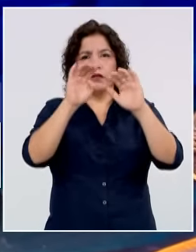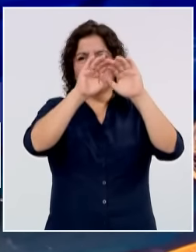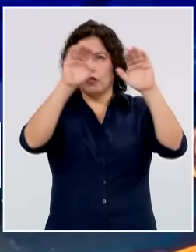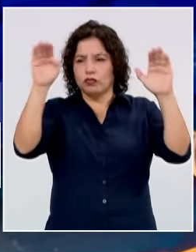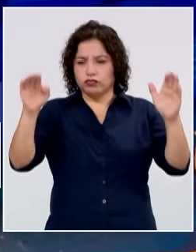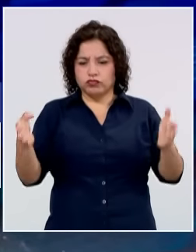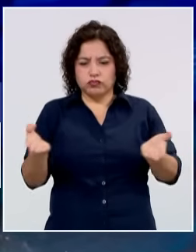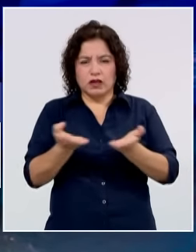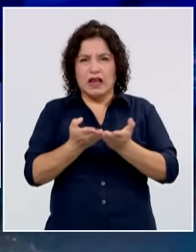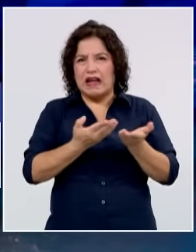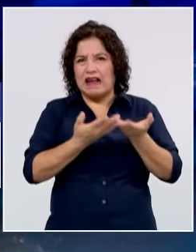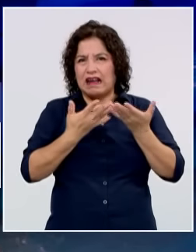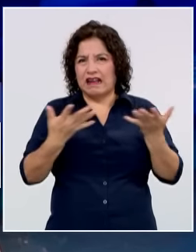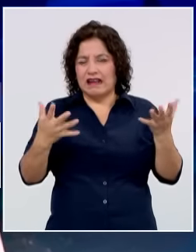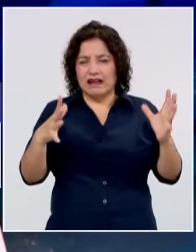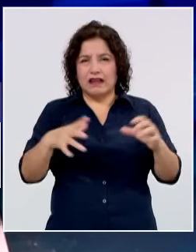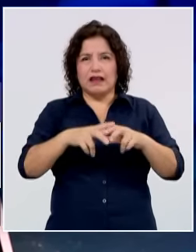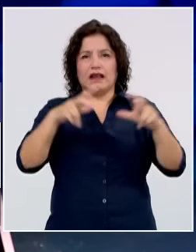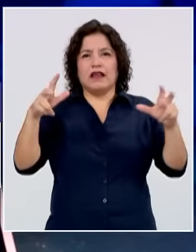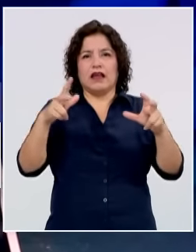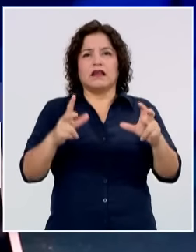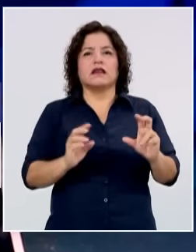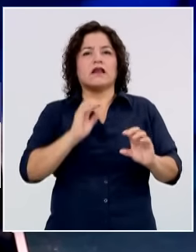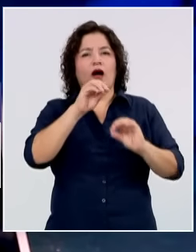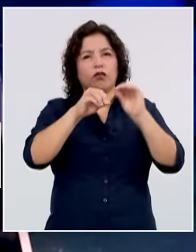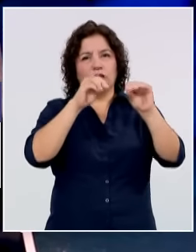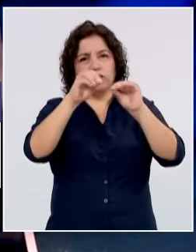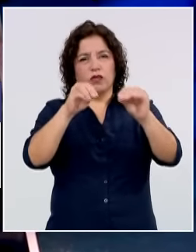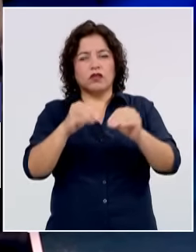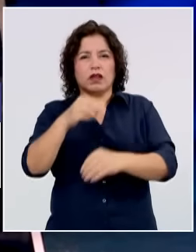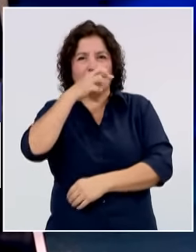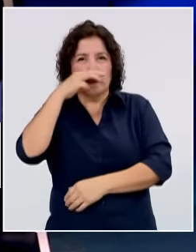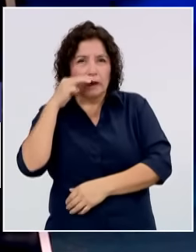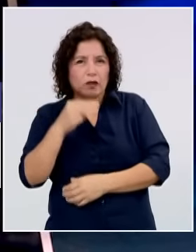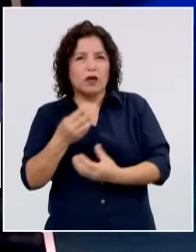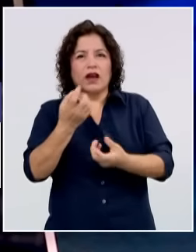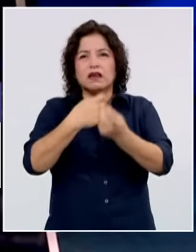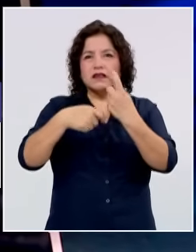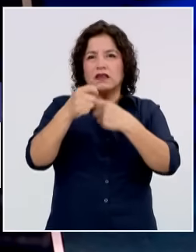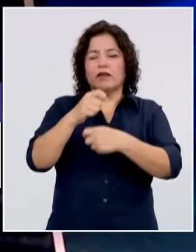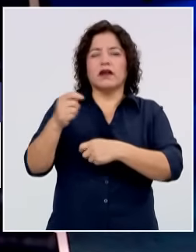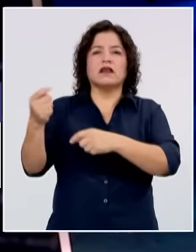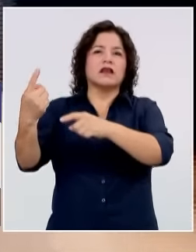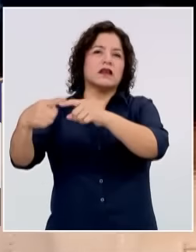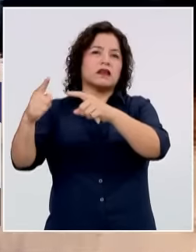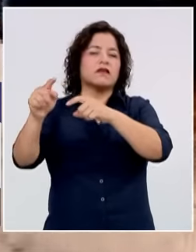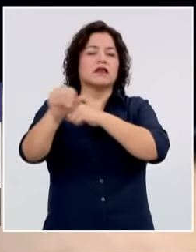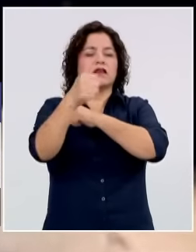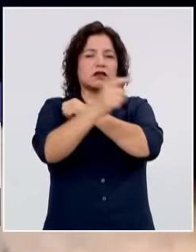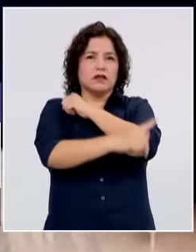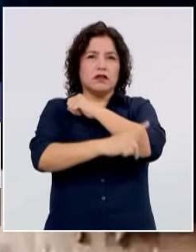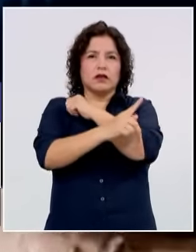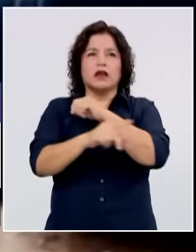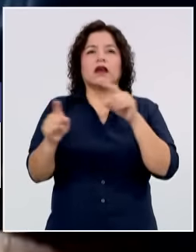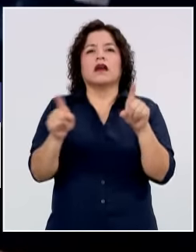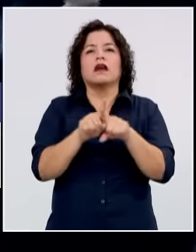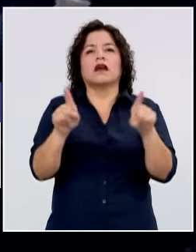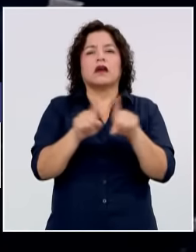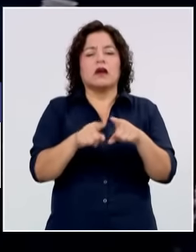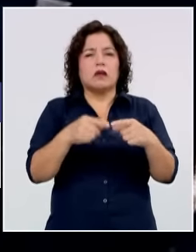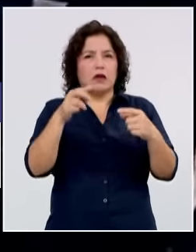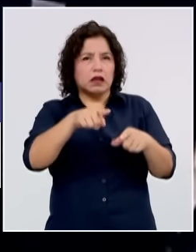traslada gran cantidad de droga a mercados internacionales y también se dedicaba a ver el flujo de la